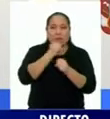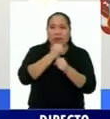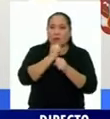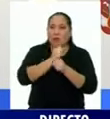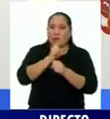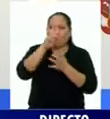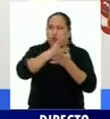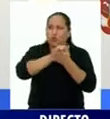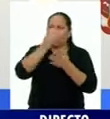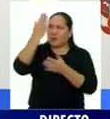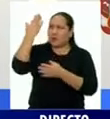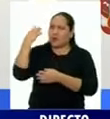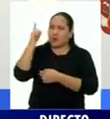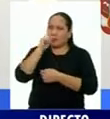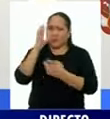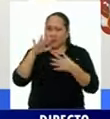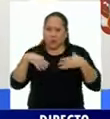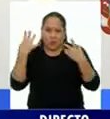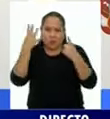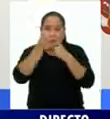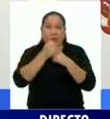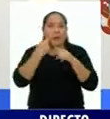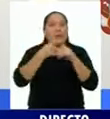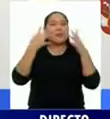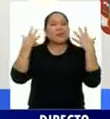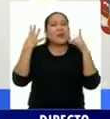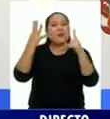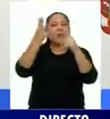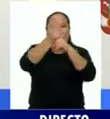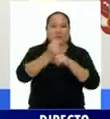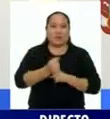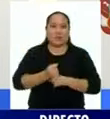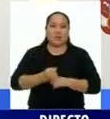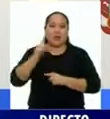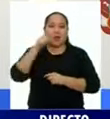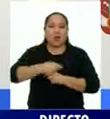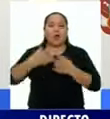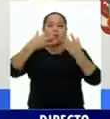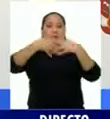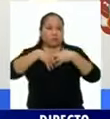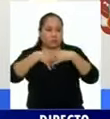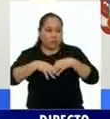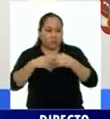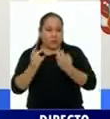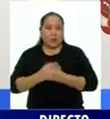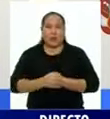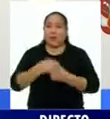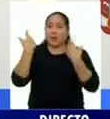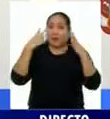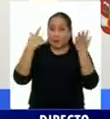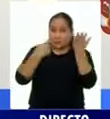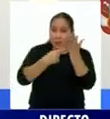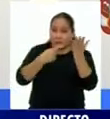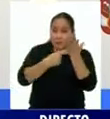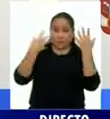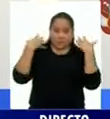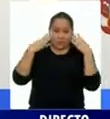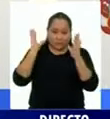se veía como imposible, pero lo hemos logrado. Y con la maquinaria, con la tecnología que hemos